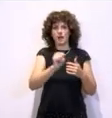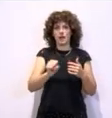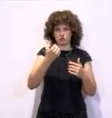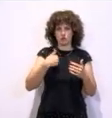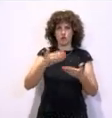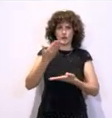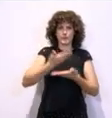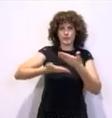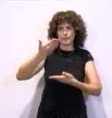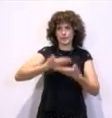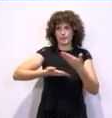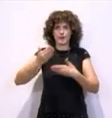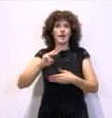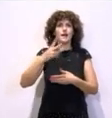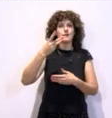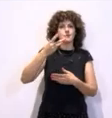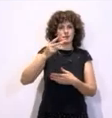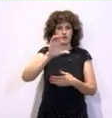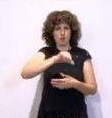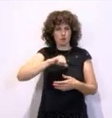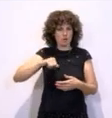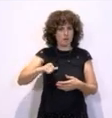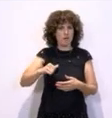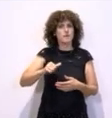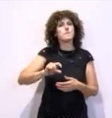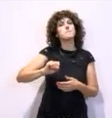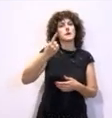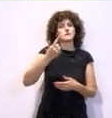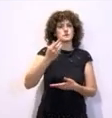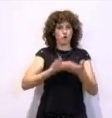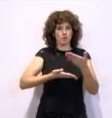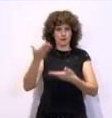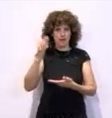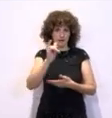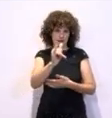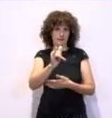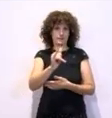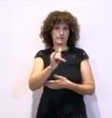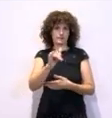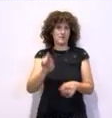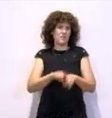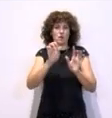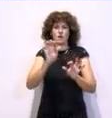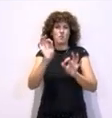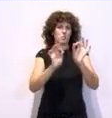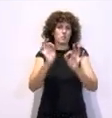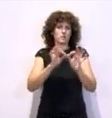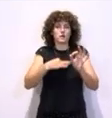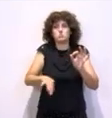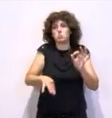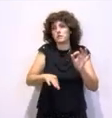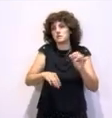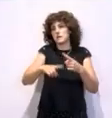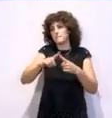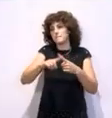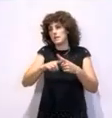y somos la tercera comunidad que más coopera, independientemente de los porcentajes. Hay muchas maneras de medir algo. Luego entraré en otros asuntos. Hay muchas